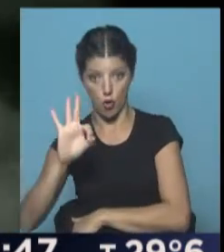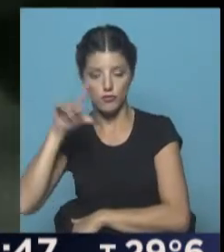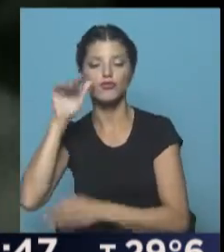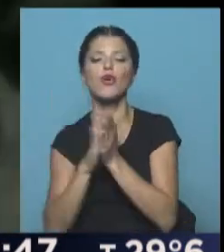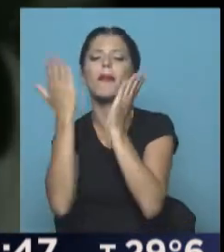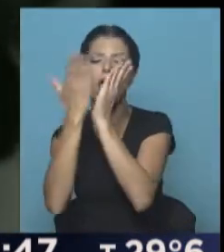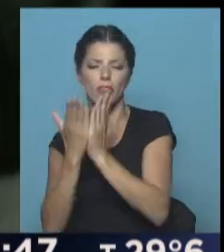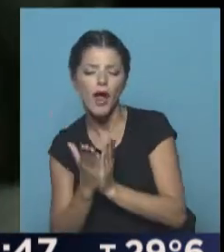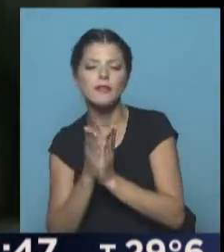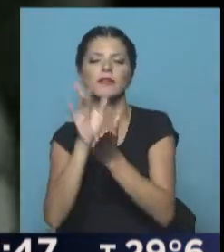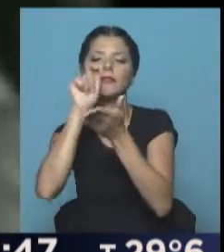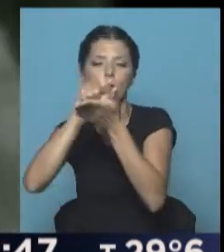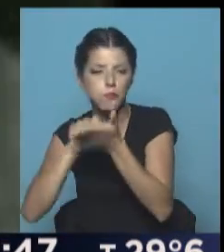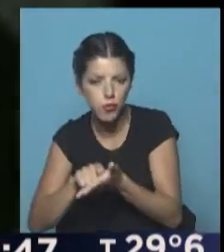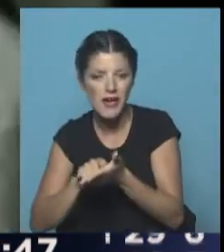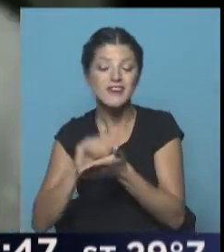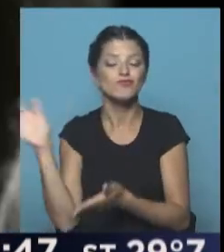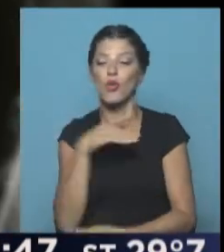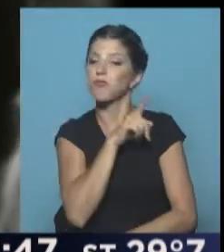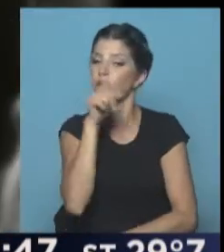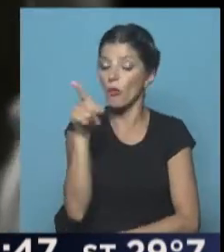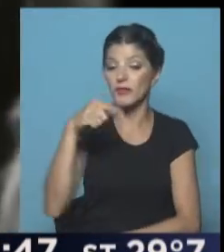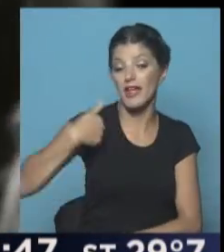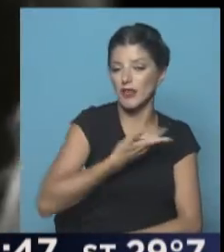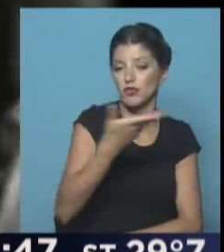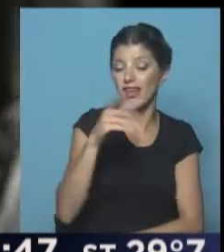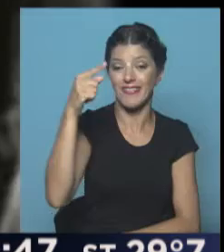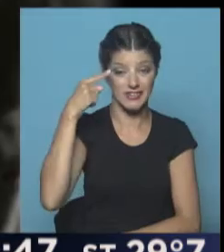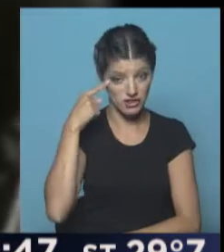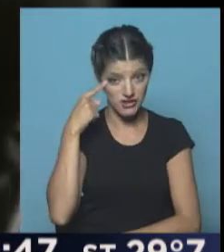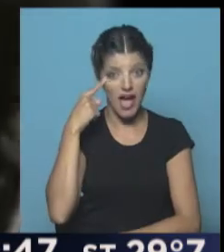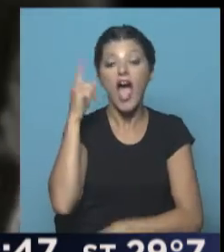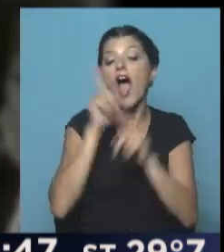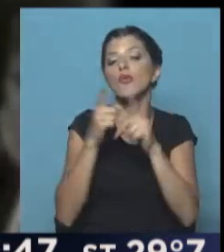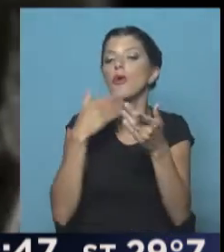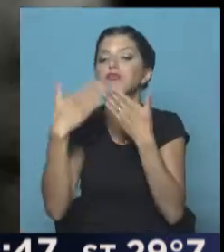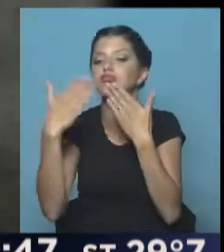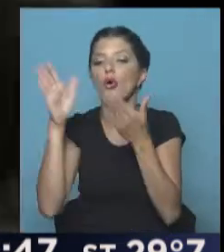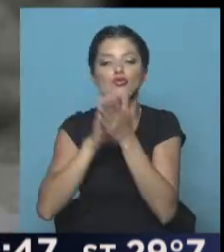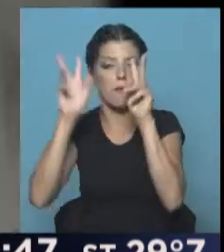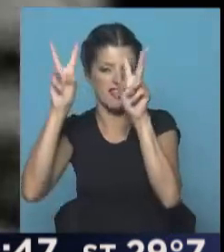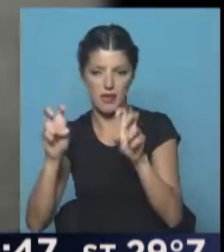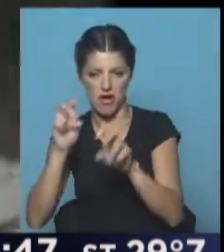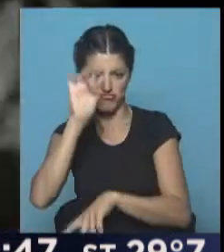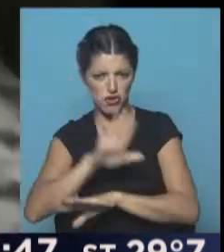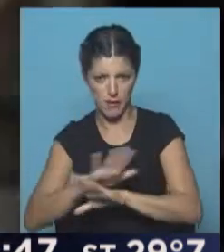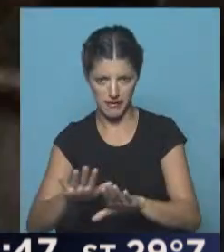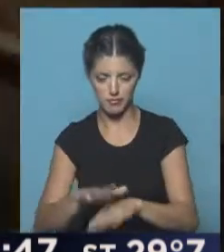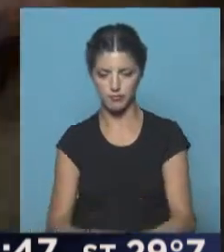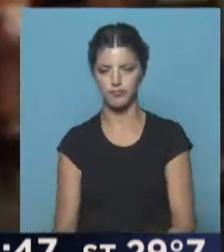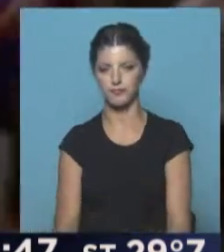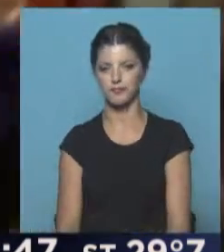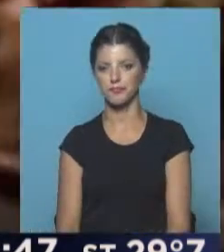los análisis no fueron elogiosos y el pueblo chino apenas dedicó algunos debates sobre el tema. Y también